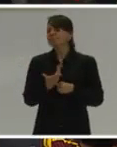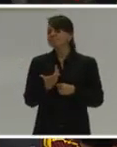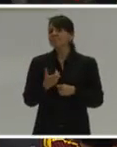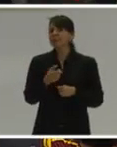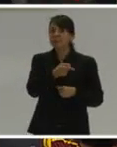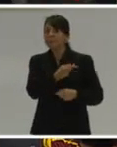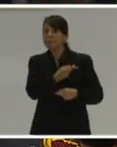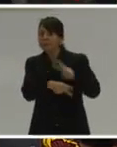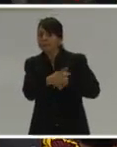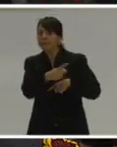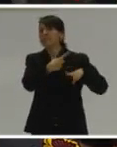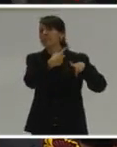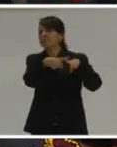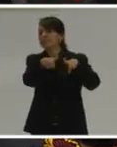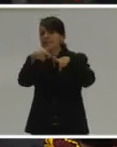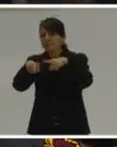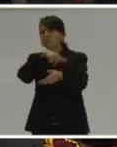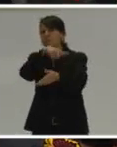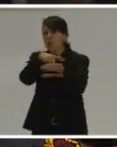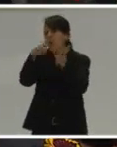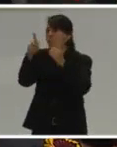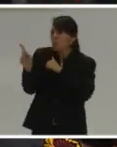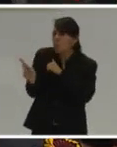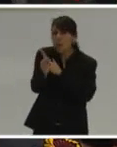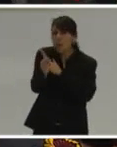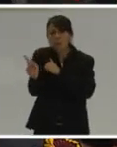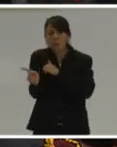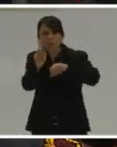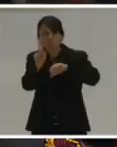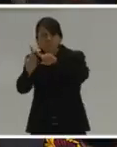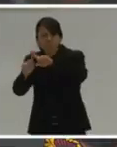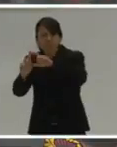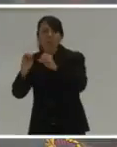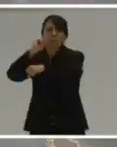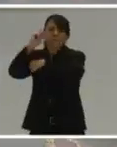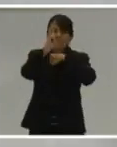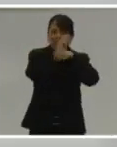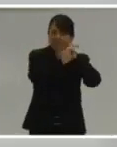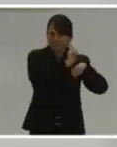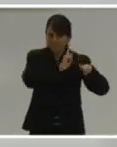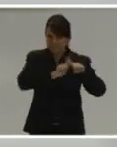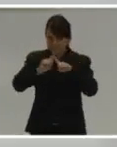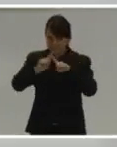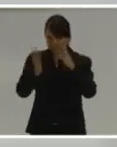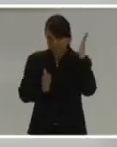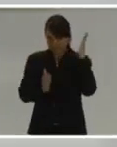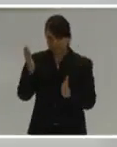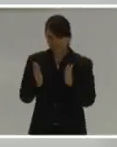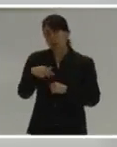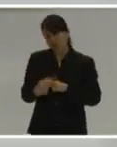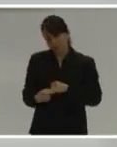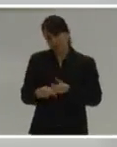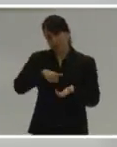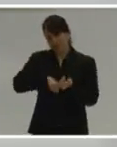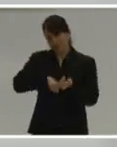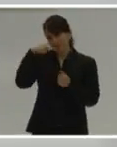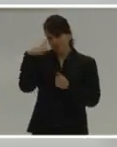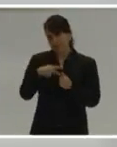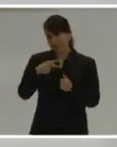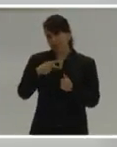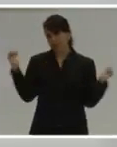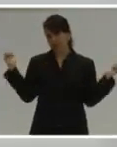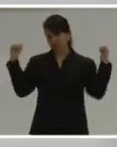de los distintos pueblos y naciones de esta parte de México.